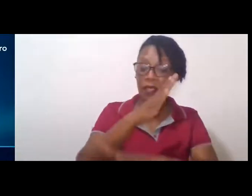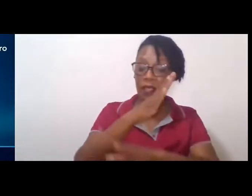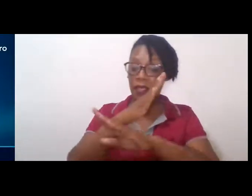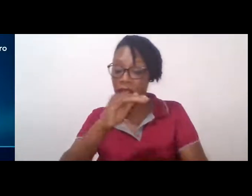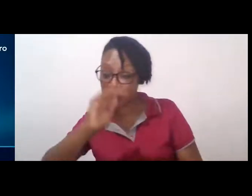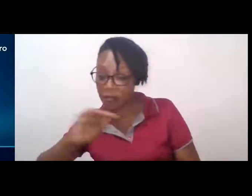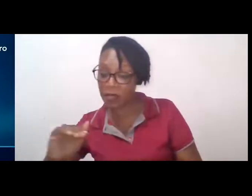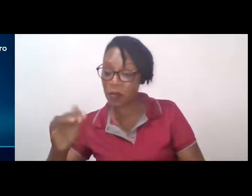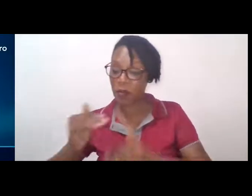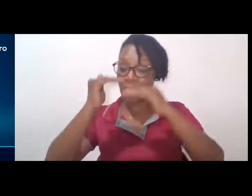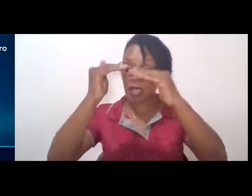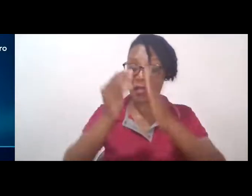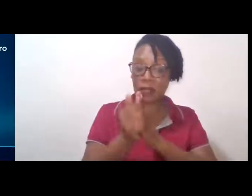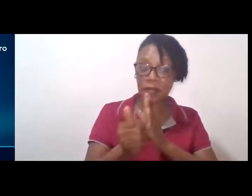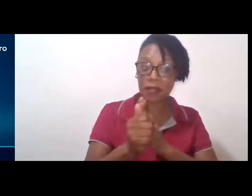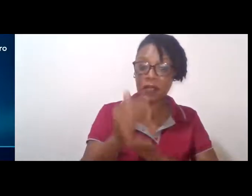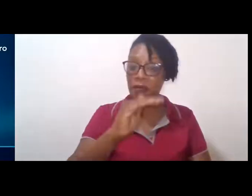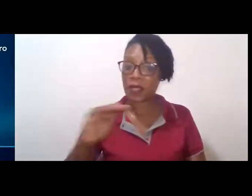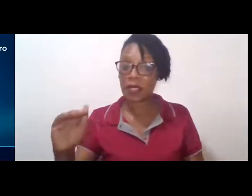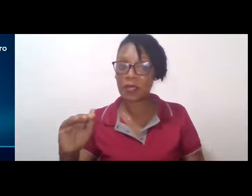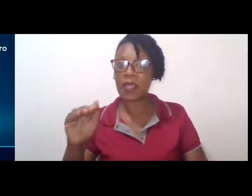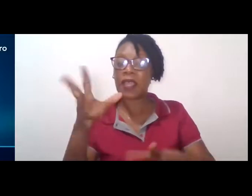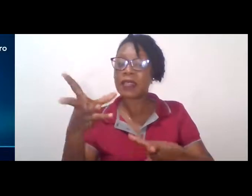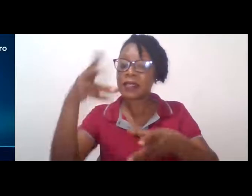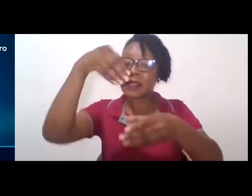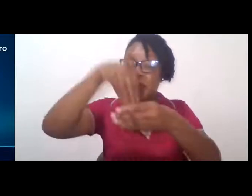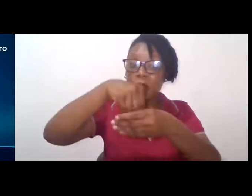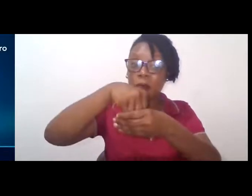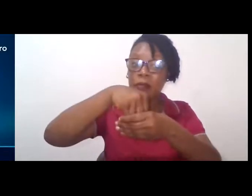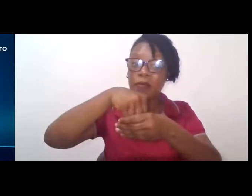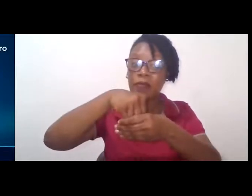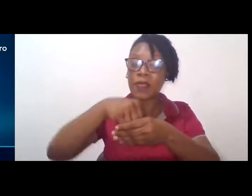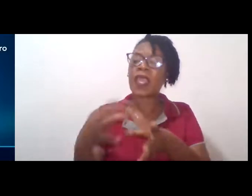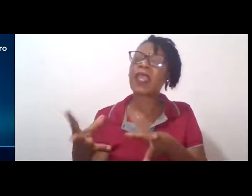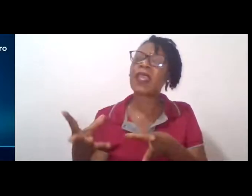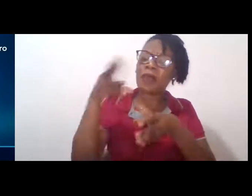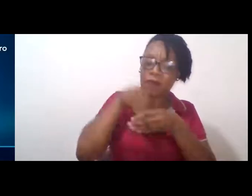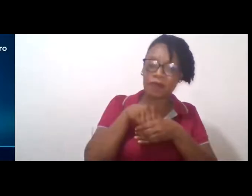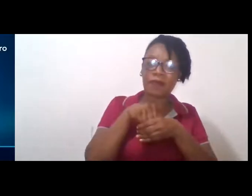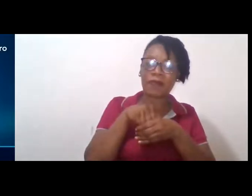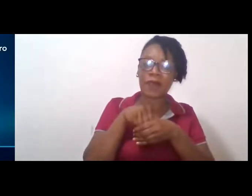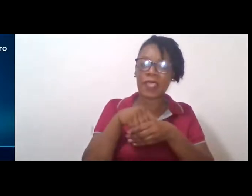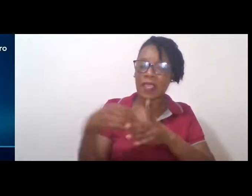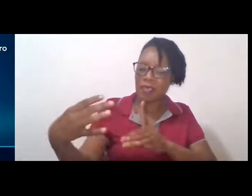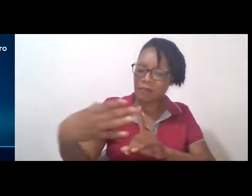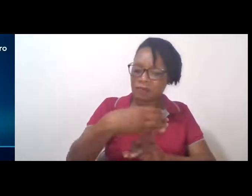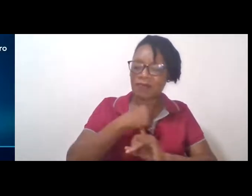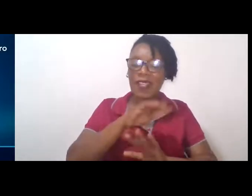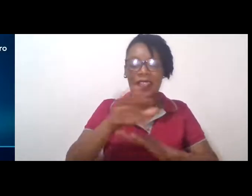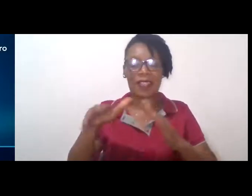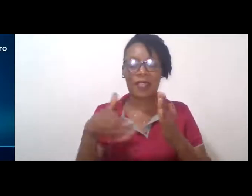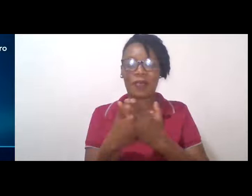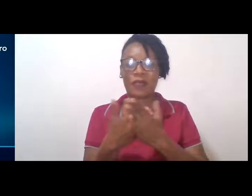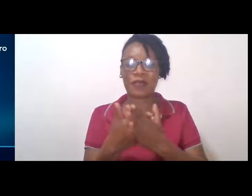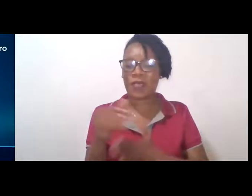alta dotación o niña, es integremos, incluyamos y acojamos a todos